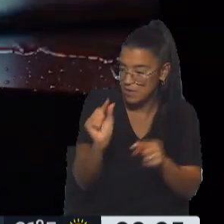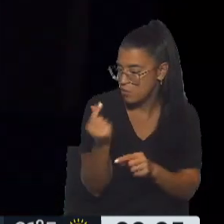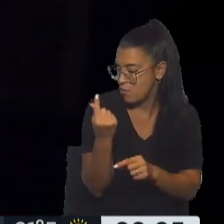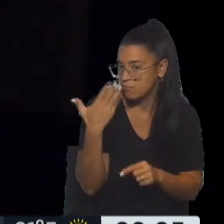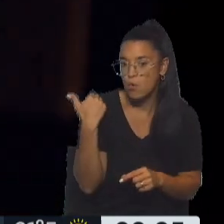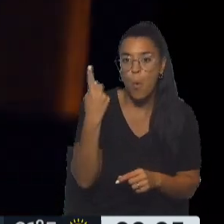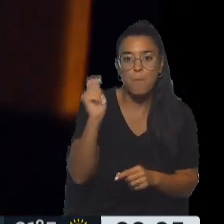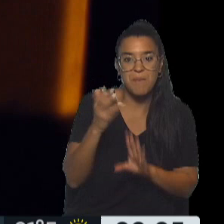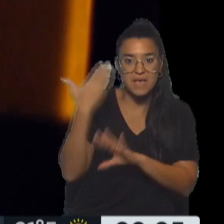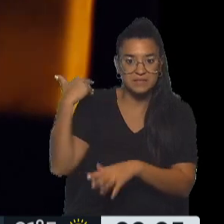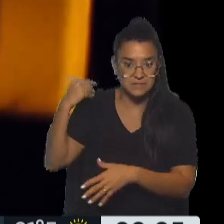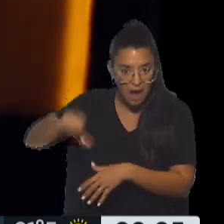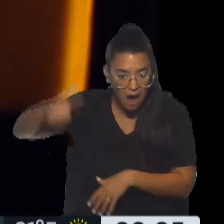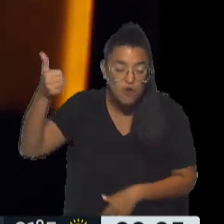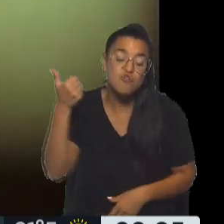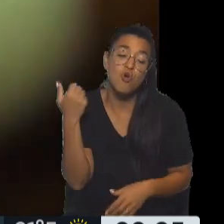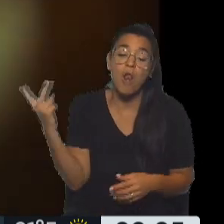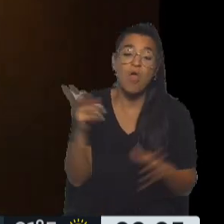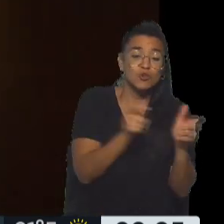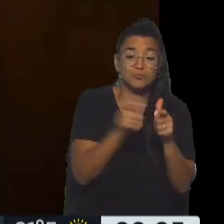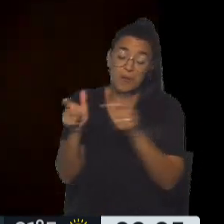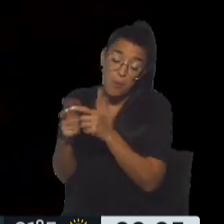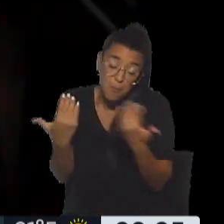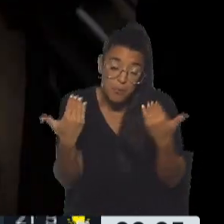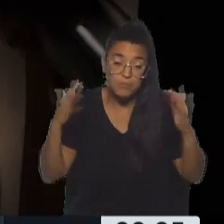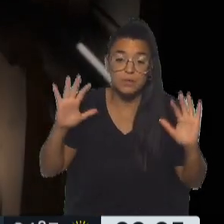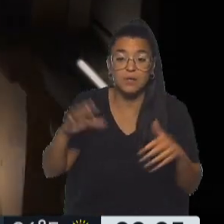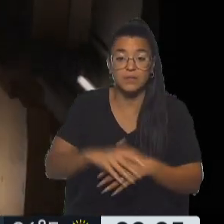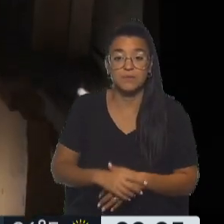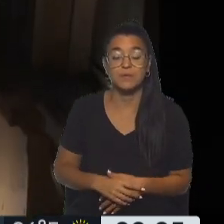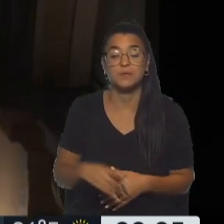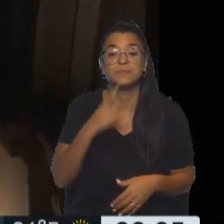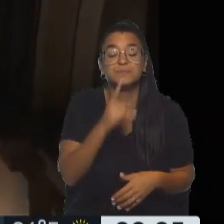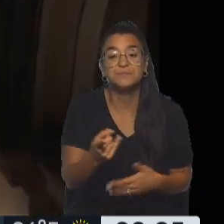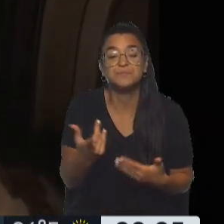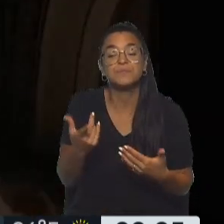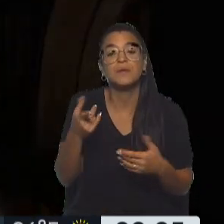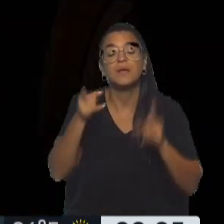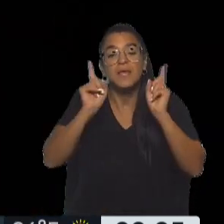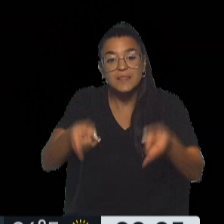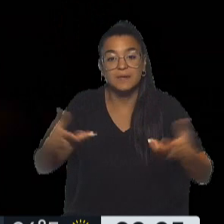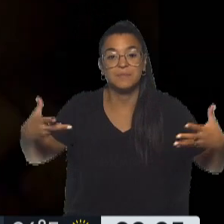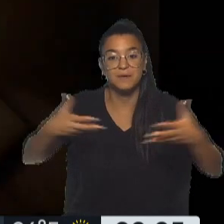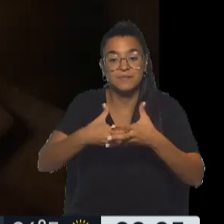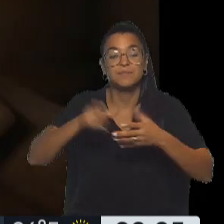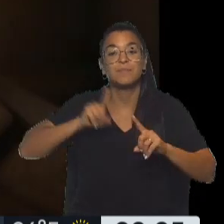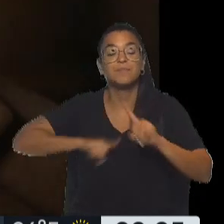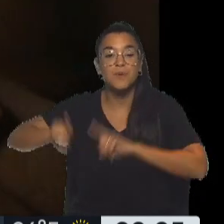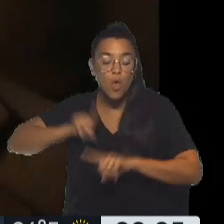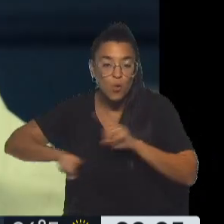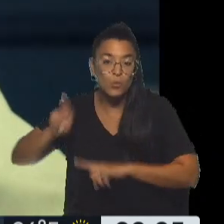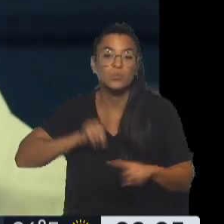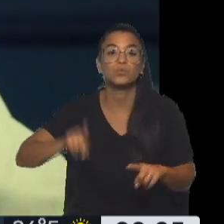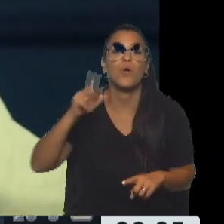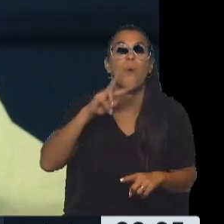mes. Así que las dos llegan con mucha fuerza, digamos. Está el plantel de productores con Axel Kuchevaski